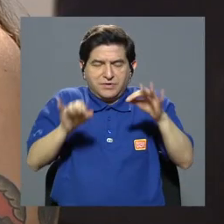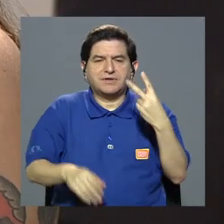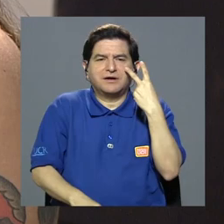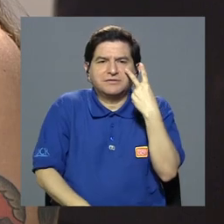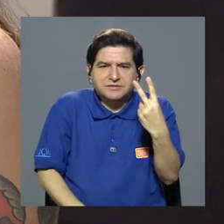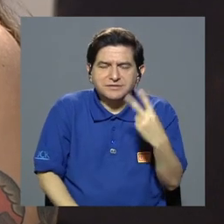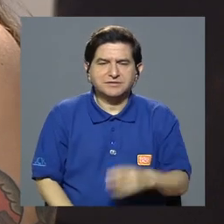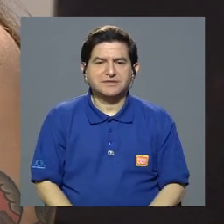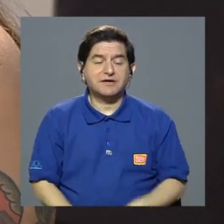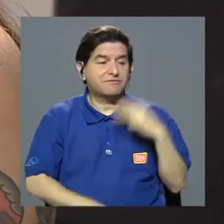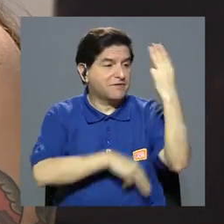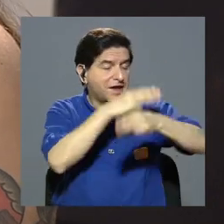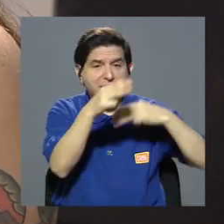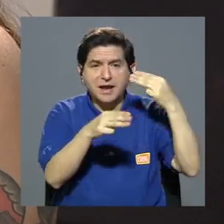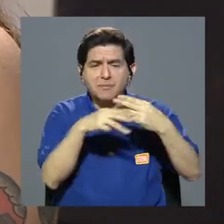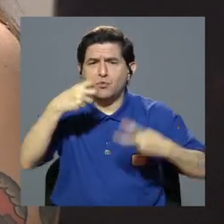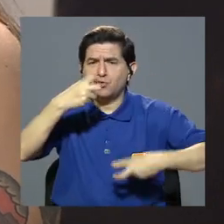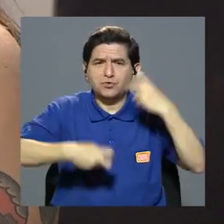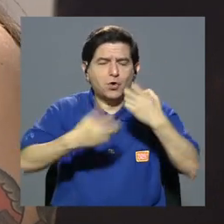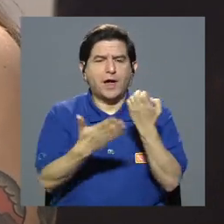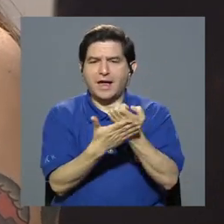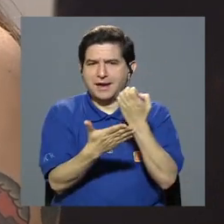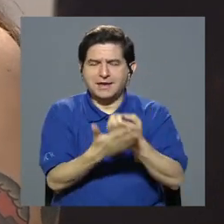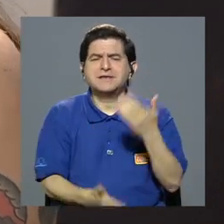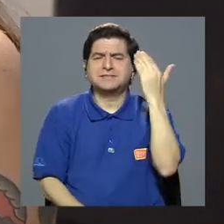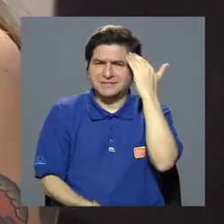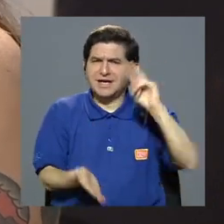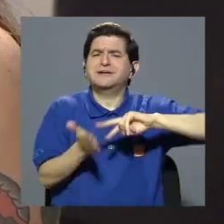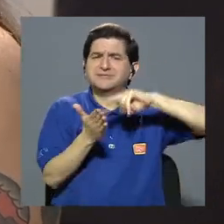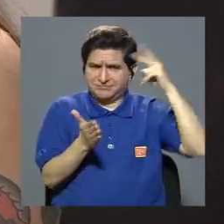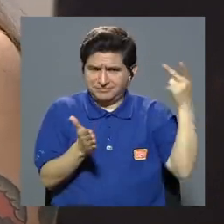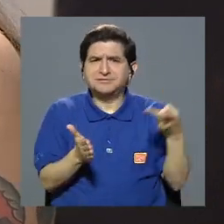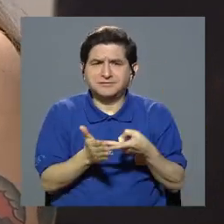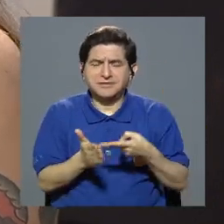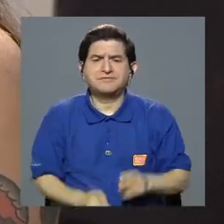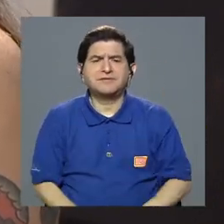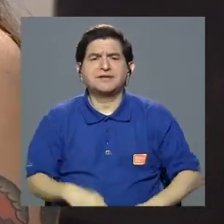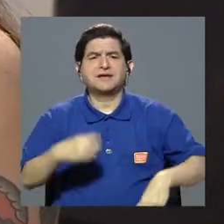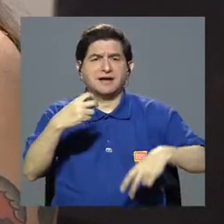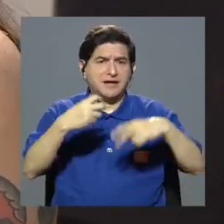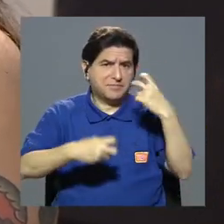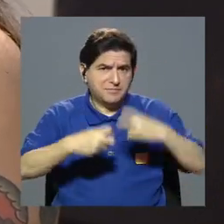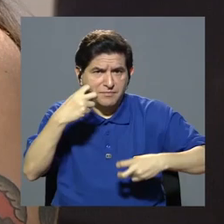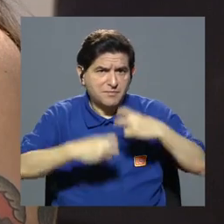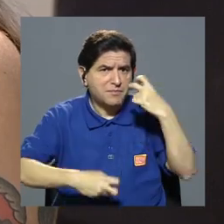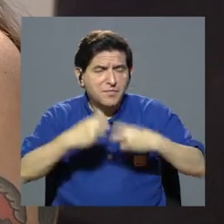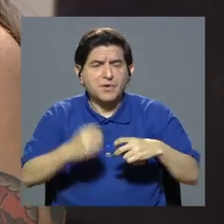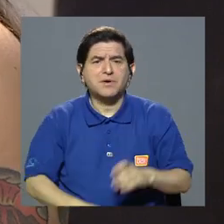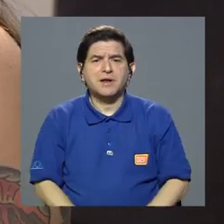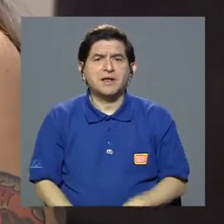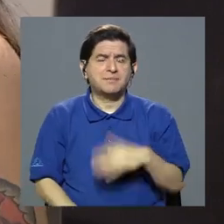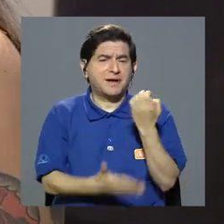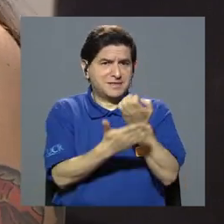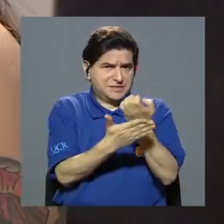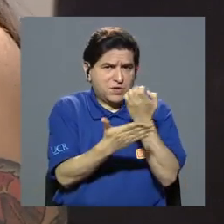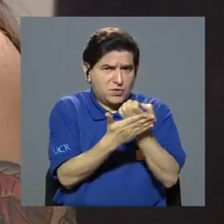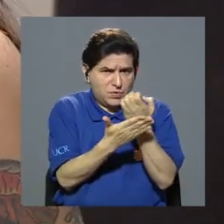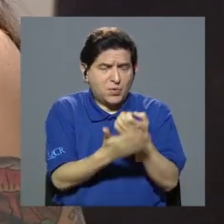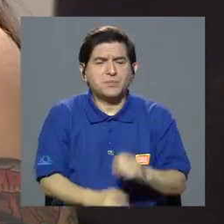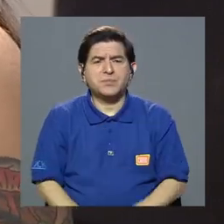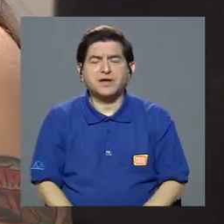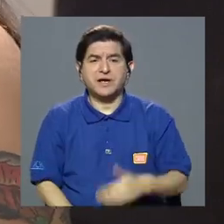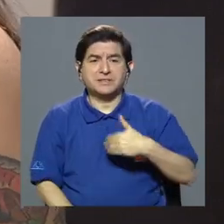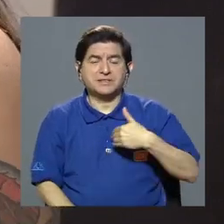visto digamos han visto el mundo en crisis económica conocen lo que significa el problema digamos tener problemas económicos